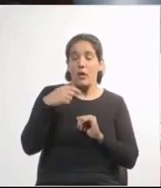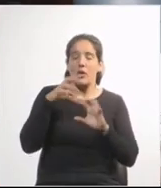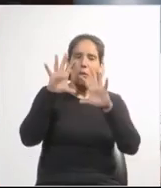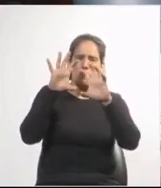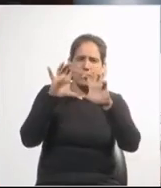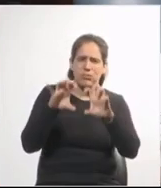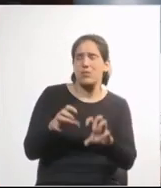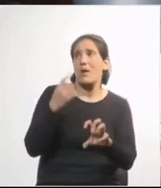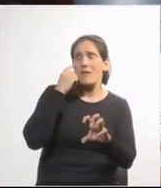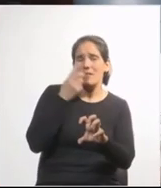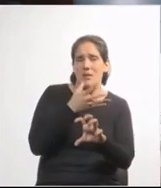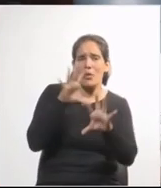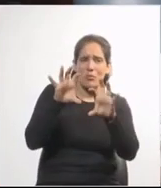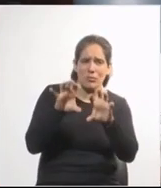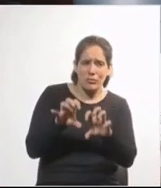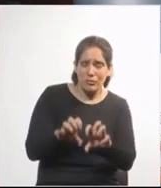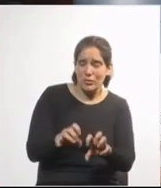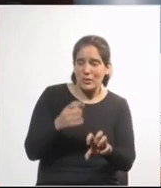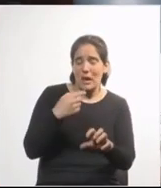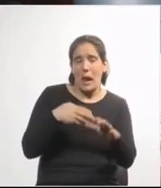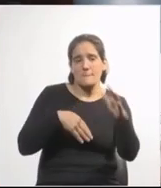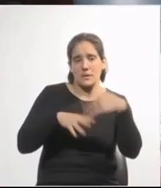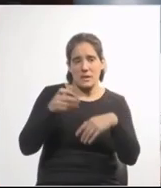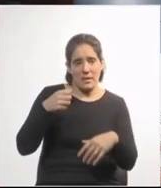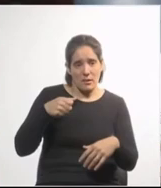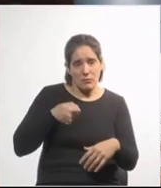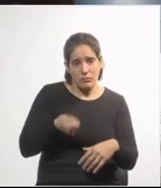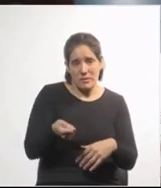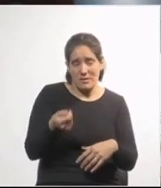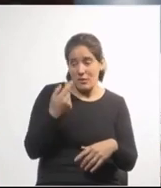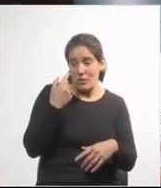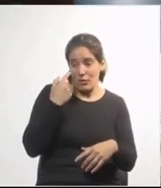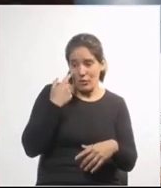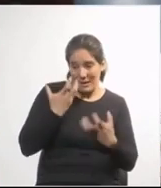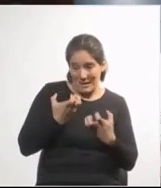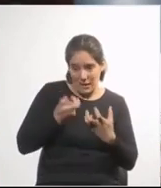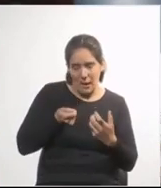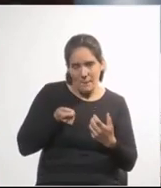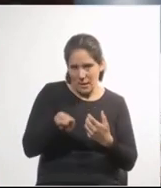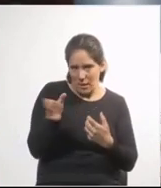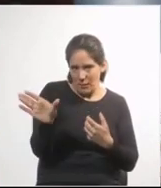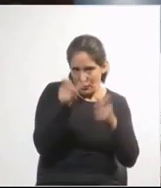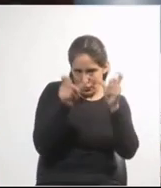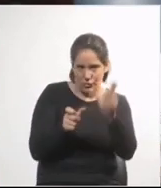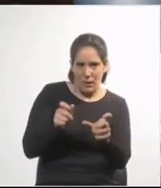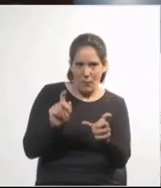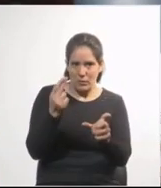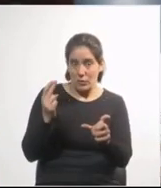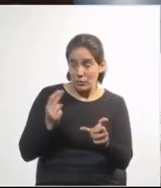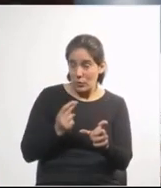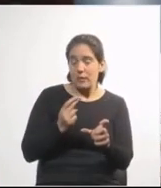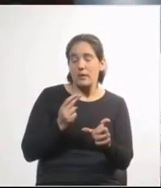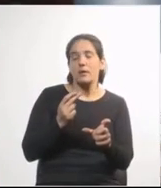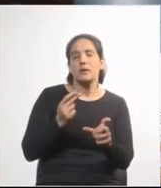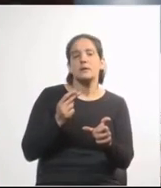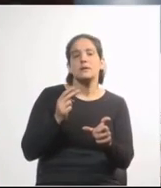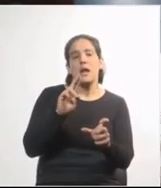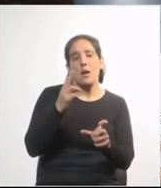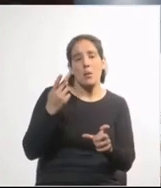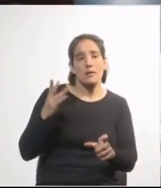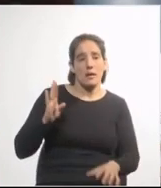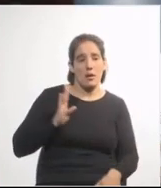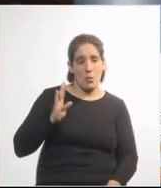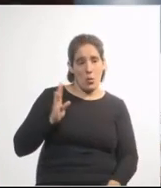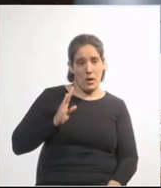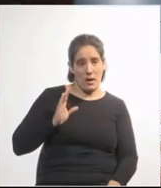de convivencia, el aumento de los homicidios intencionales que el Ministerio del Interior no ha logrado controlar, las muertes de